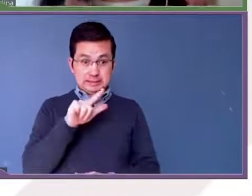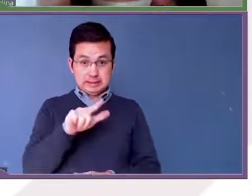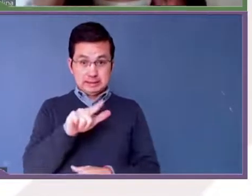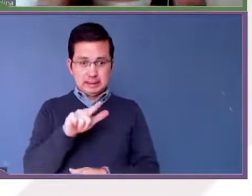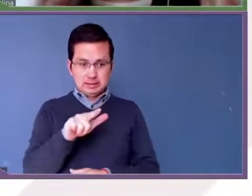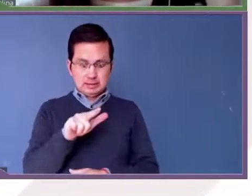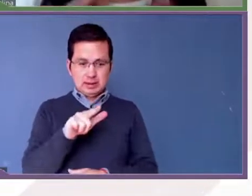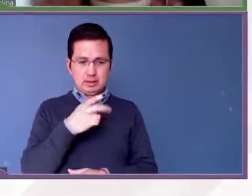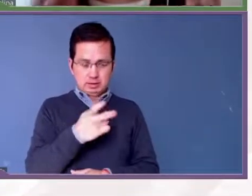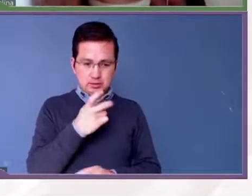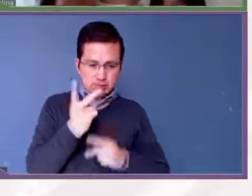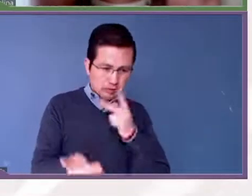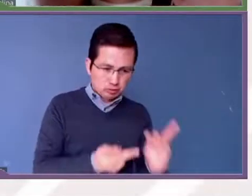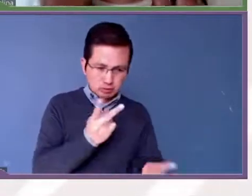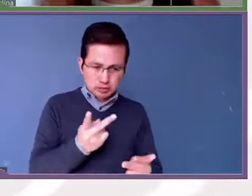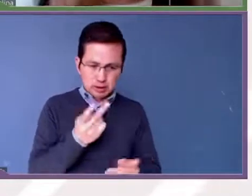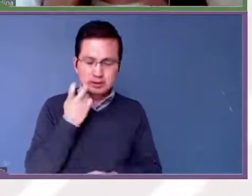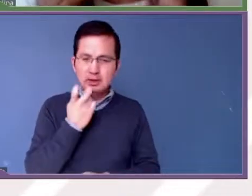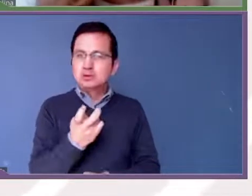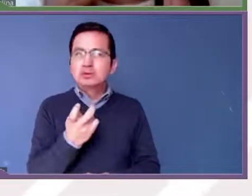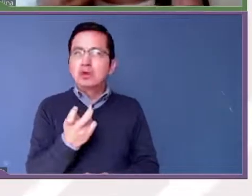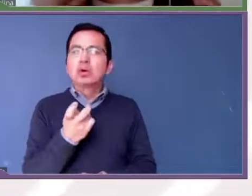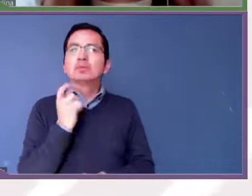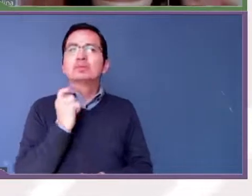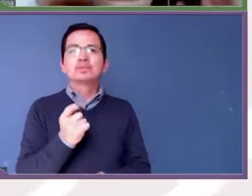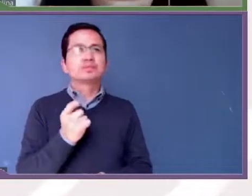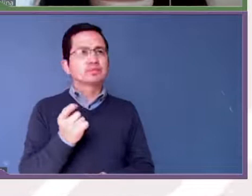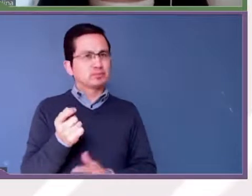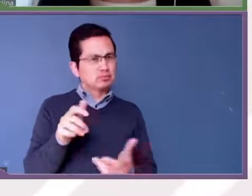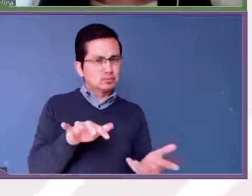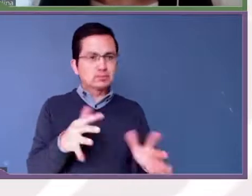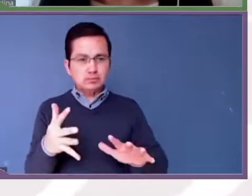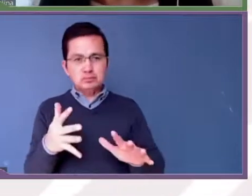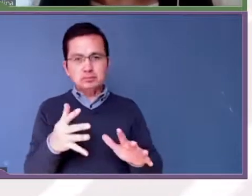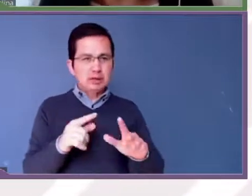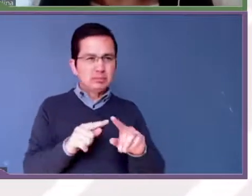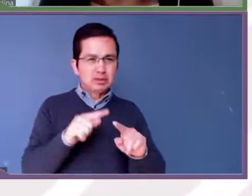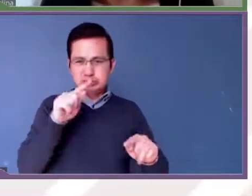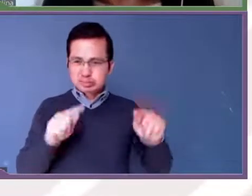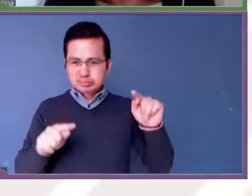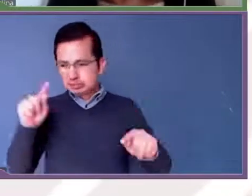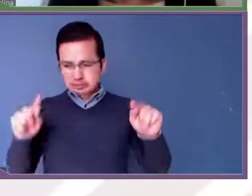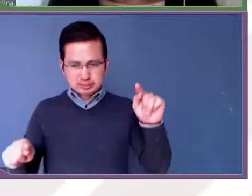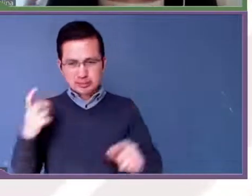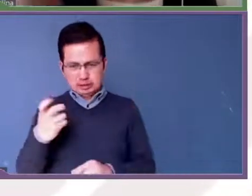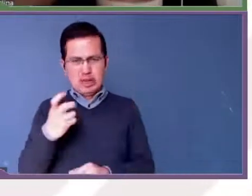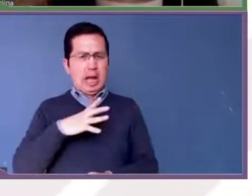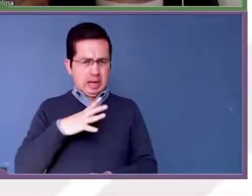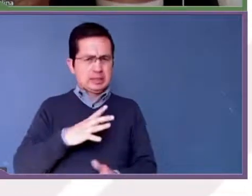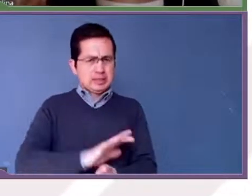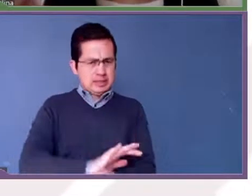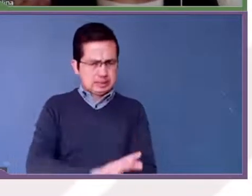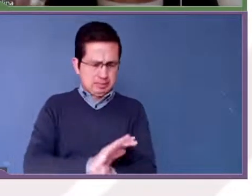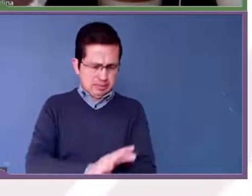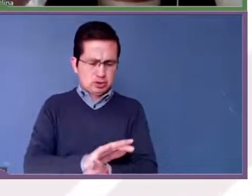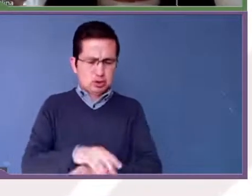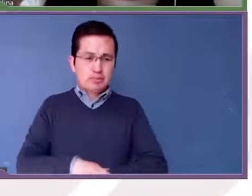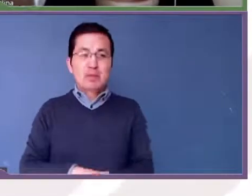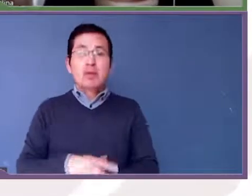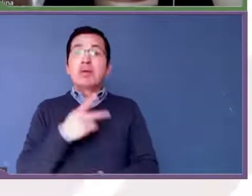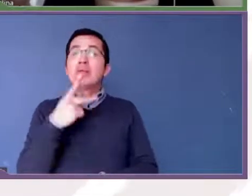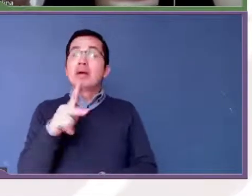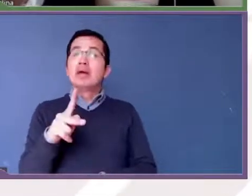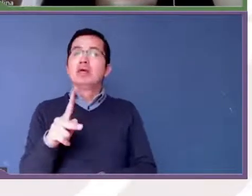los que estaban dentro o alrededor del promedio, ¿no? de percepción de discriminación, pero ahora son las